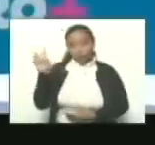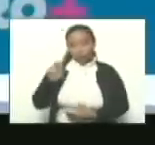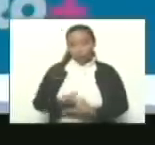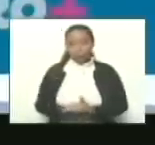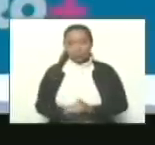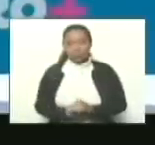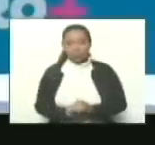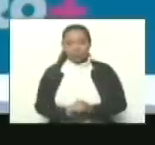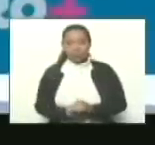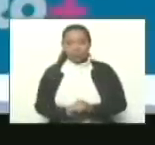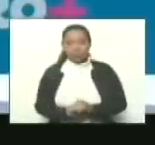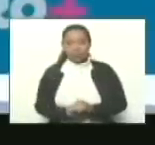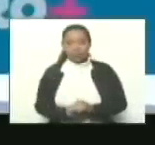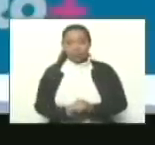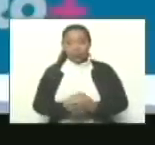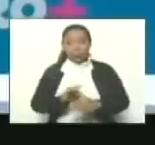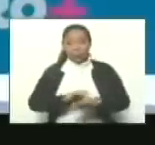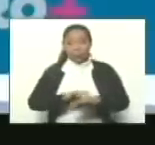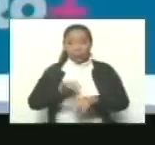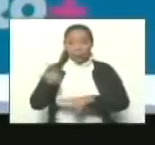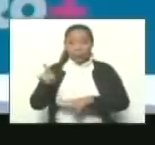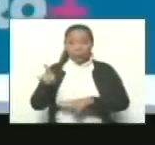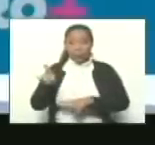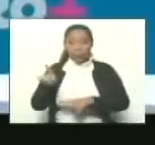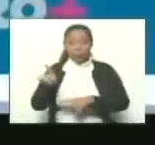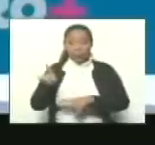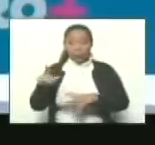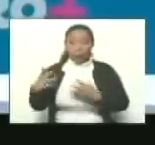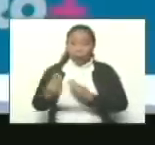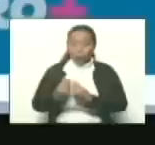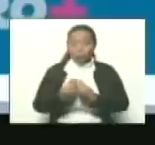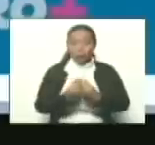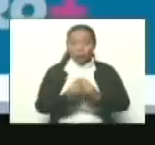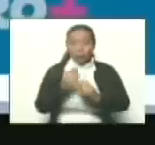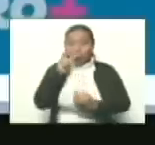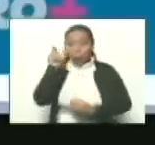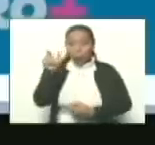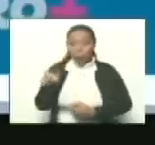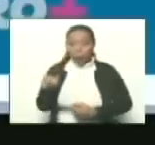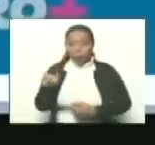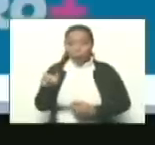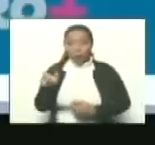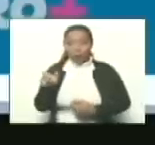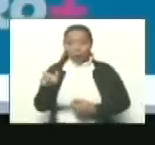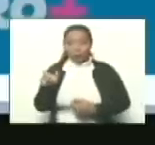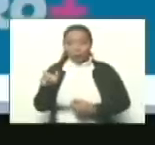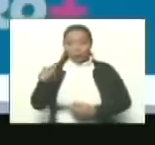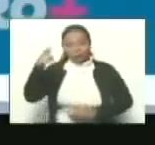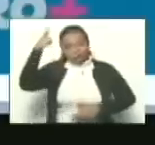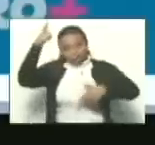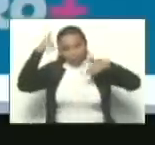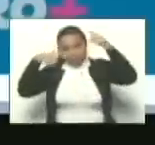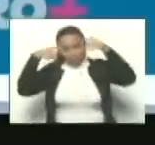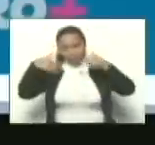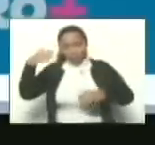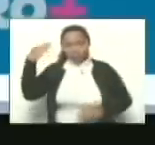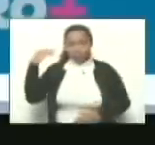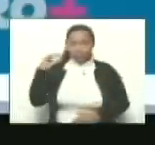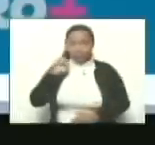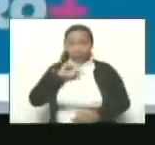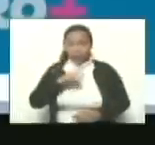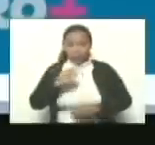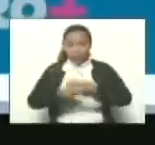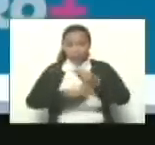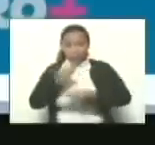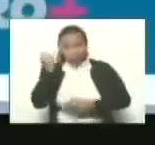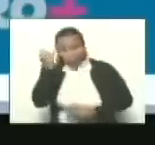eso el compañero comandante supremo de la Revolución Bolivariana, Hugo Rafael Chávez Frías,